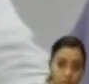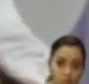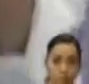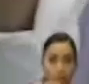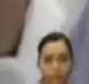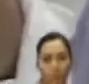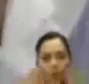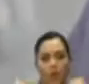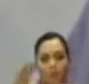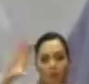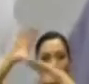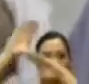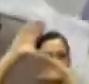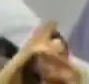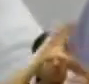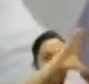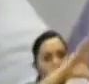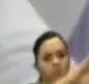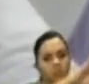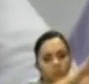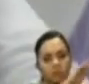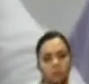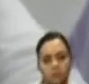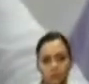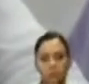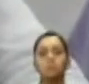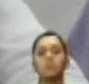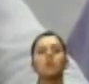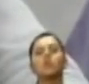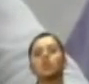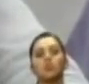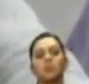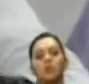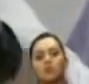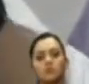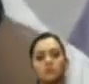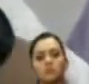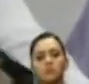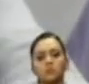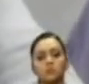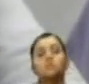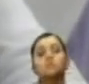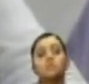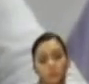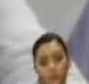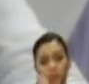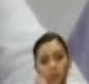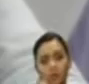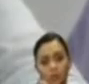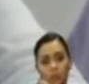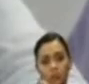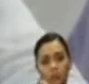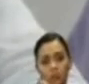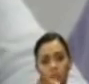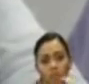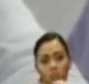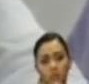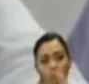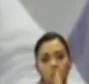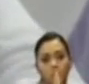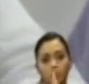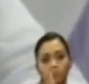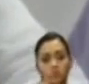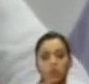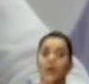como el de Guayaquil. Mucho más lo que le da el gobierno central. ¿Y dónde viene esa plata del gobierno central? De los ingresos petroleros y de los ingresos tributarios. Es decir, si